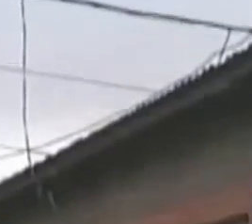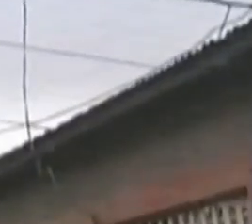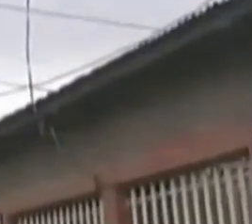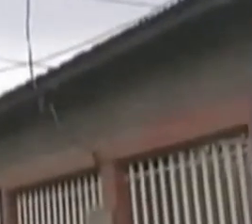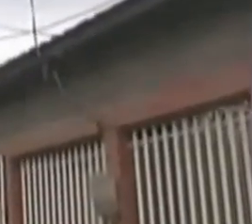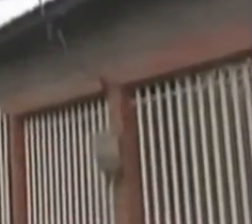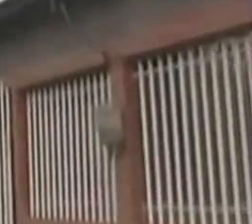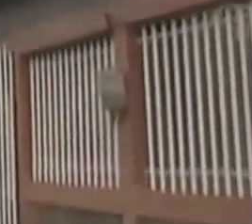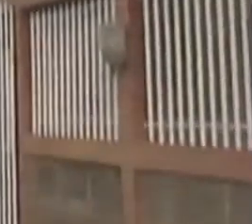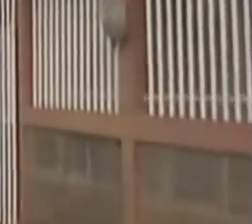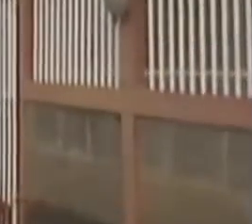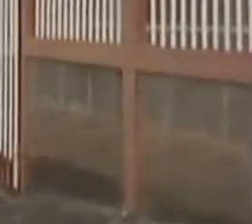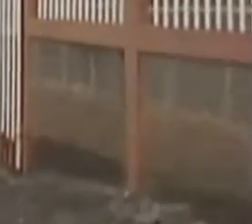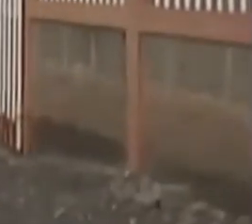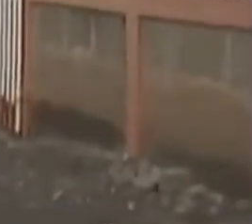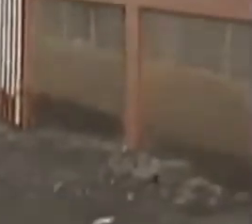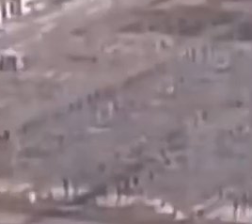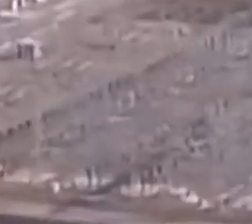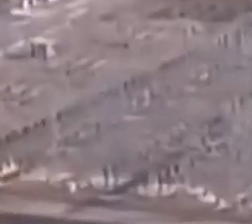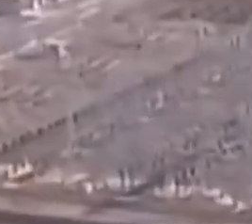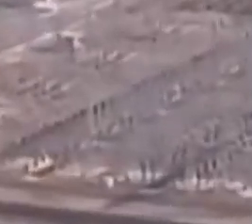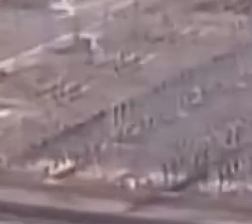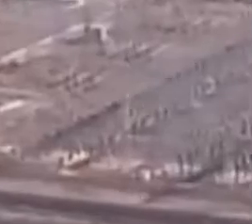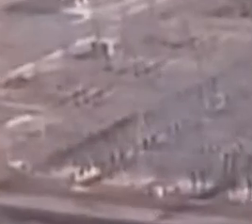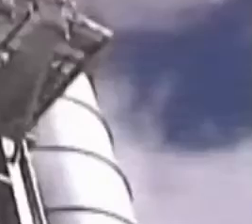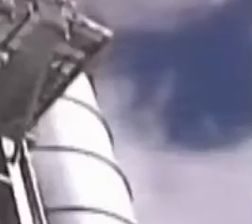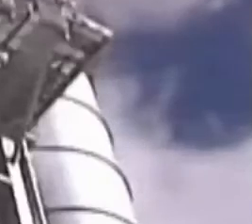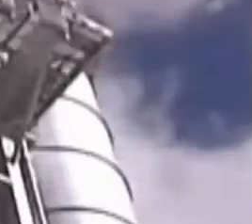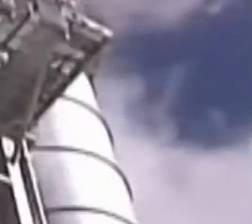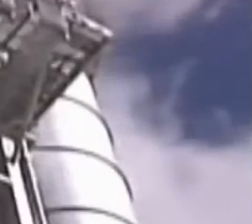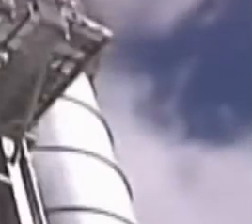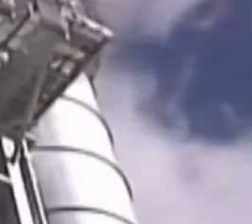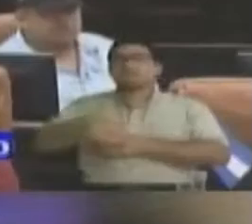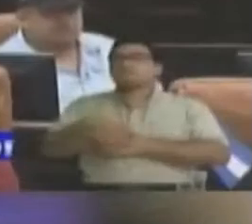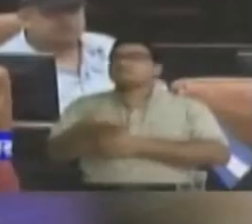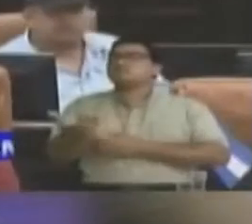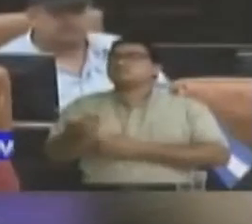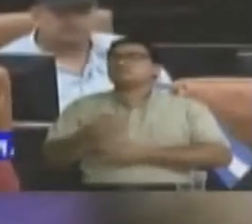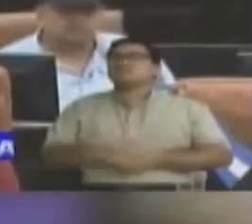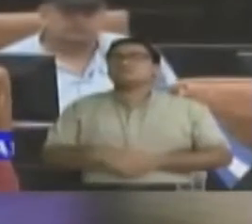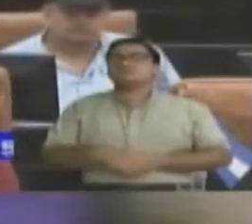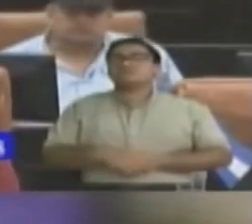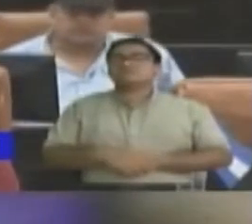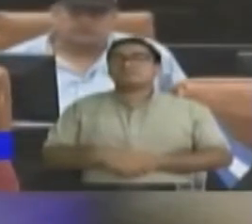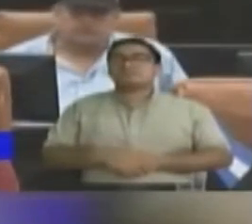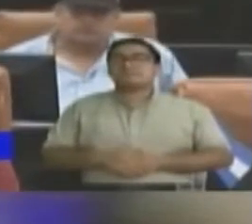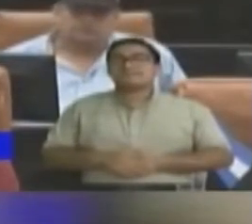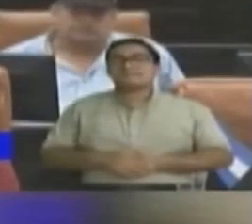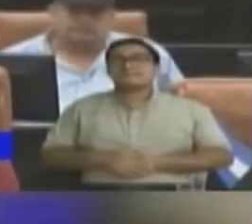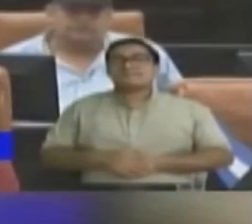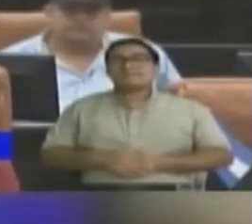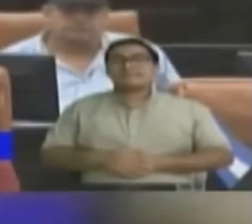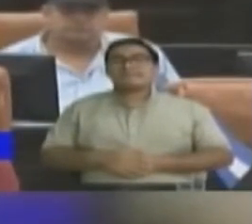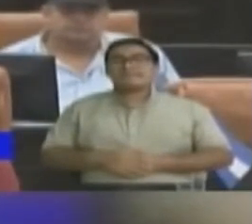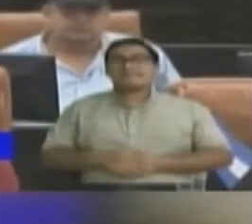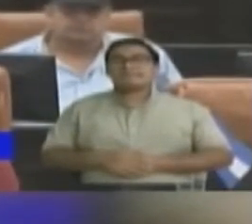energía eléctrica. El diputado de Yátama, Brooklyn Rivera, abogó para que sean incluidos todos los sectores. Después de